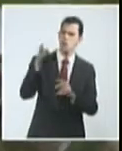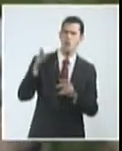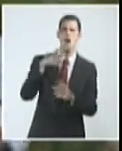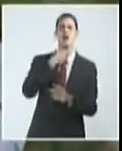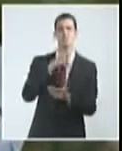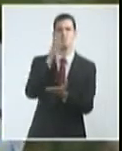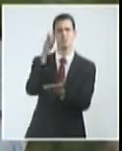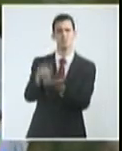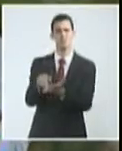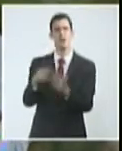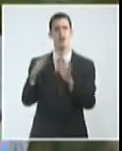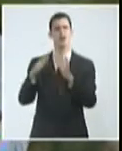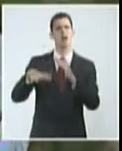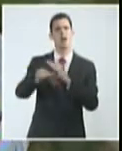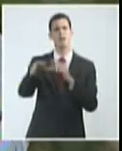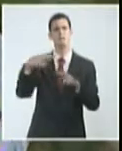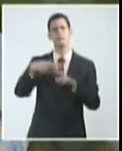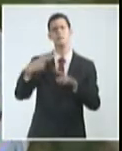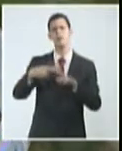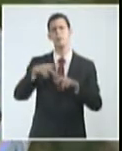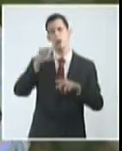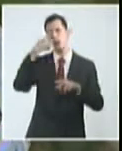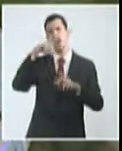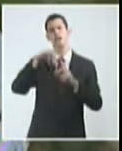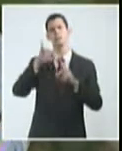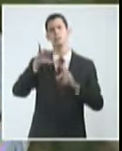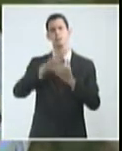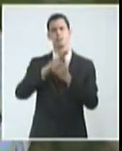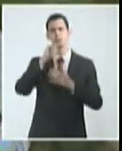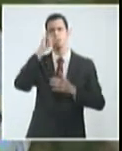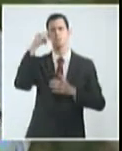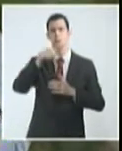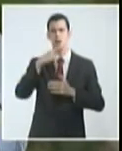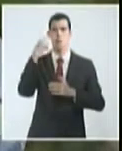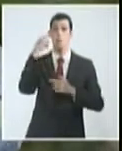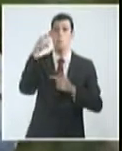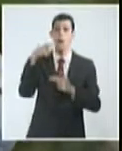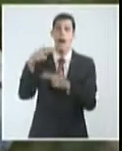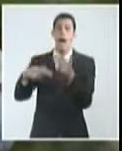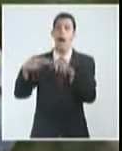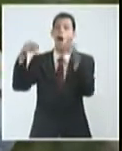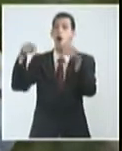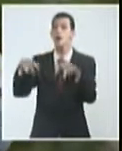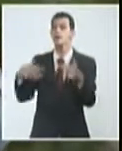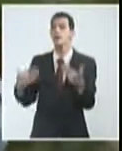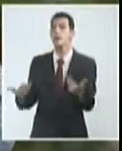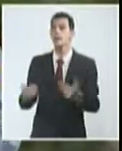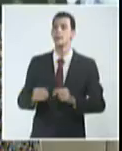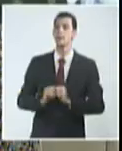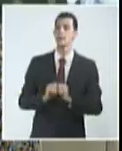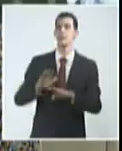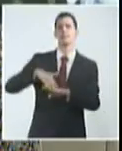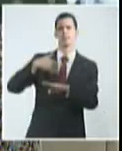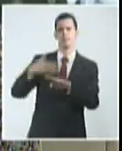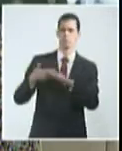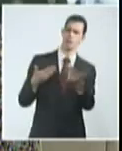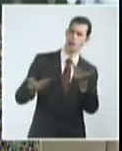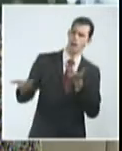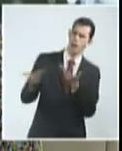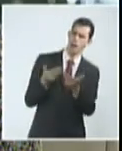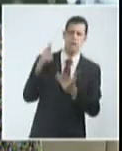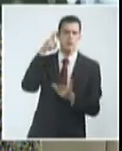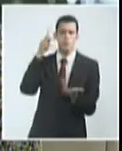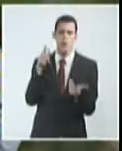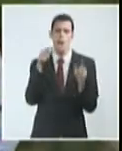tuvimos un debate sobre esa experiencia y sobre lo que ellos venían haciendo en provincia. Ahora en este mes ya estamos encabezando visitas